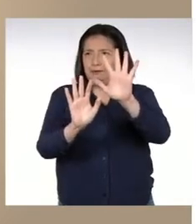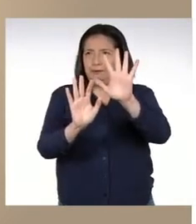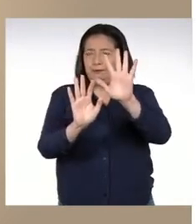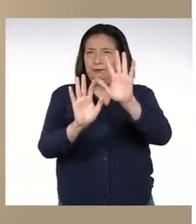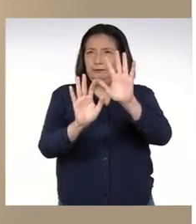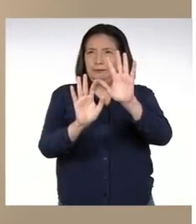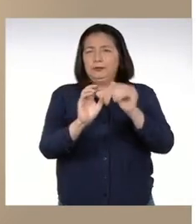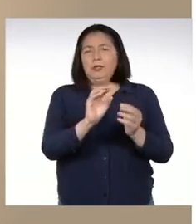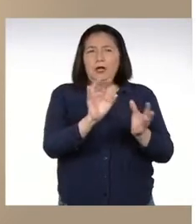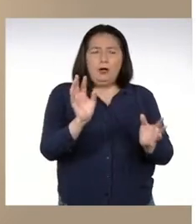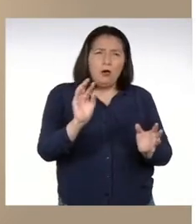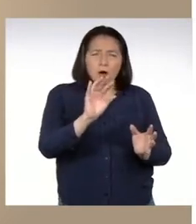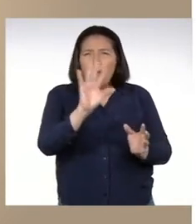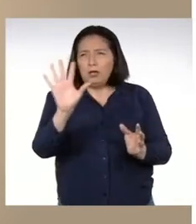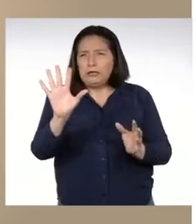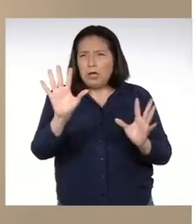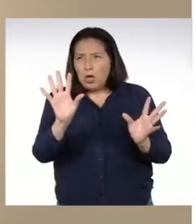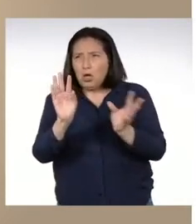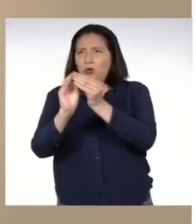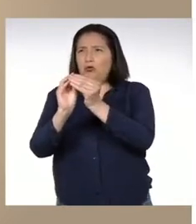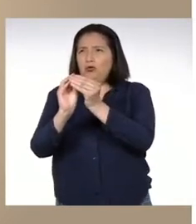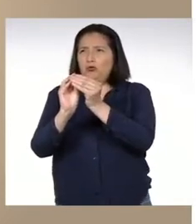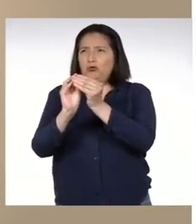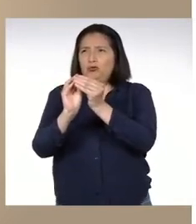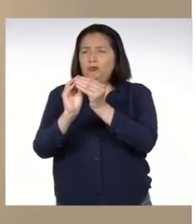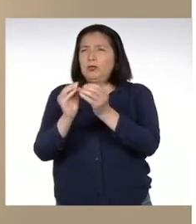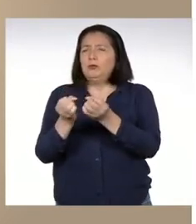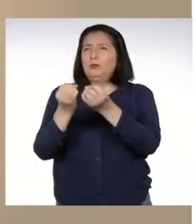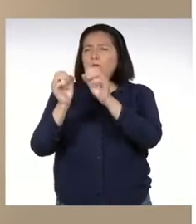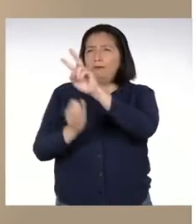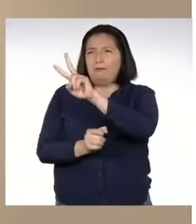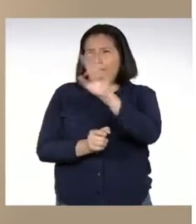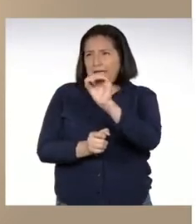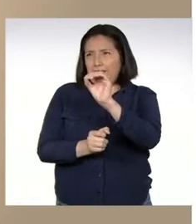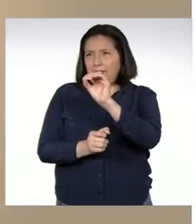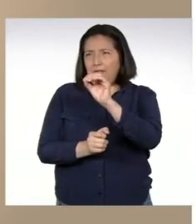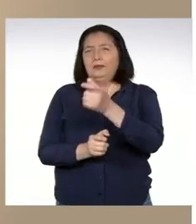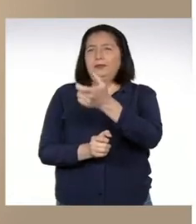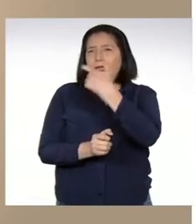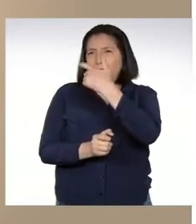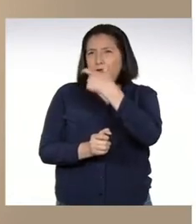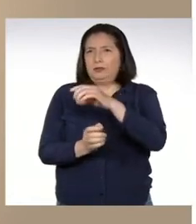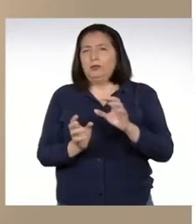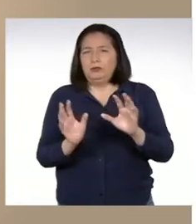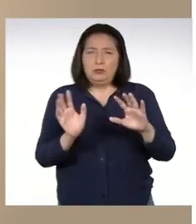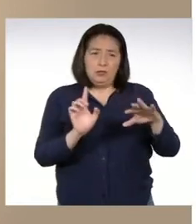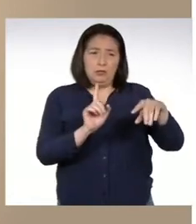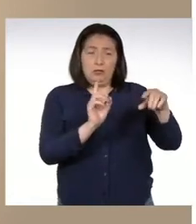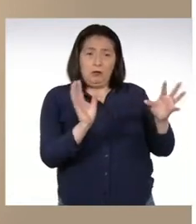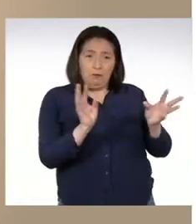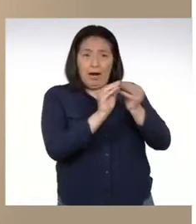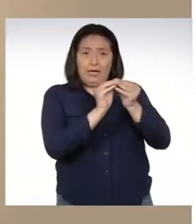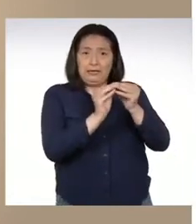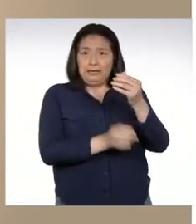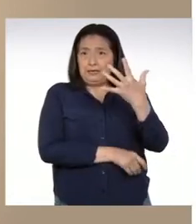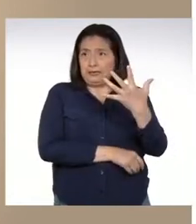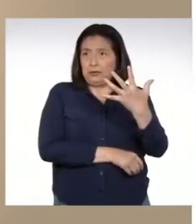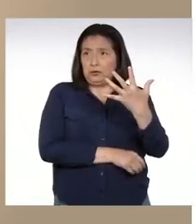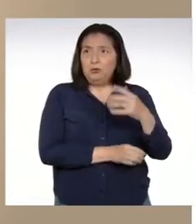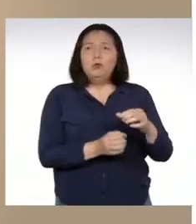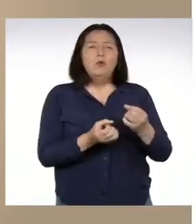galletas. Otras 5 galletas, sumando 20 galletas. 5 más,